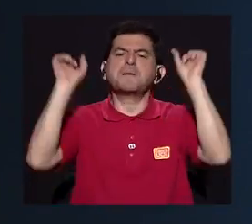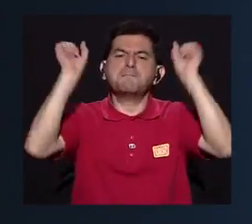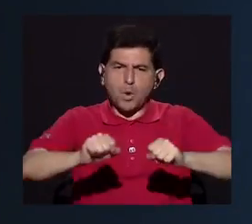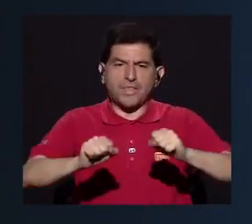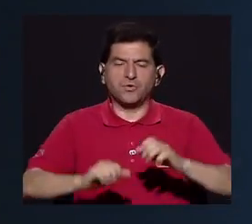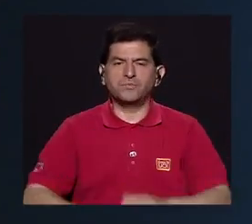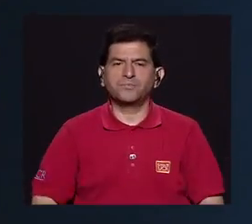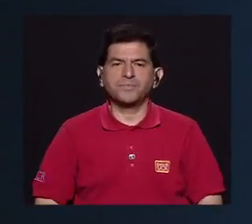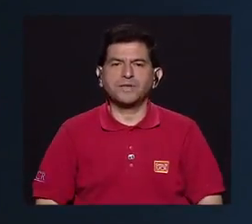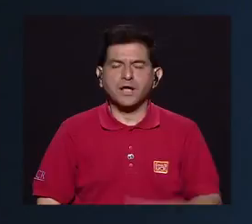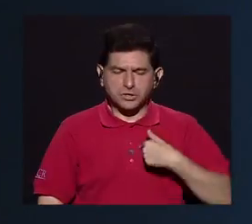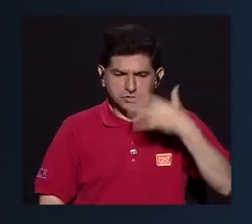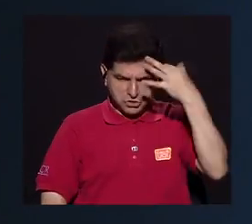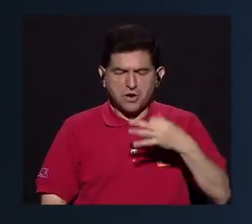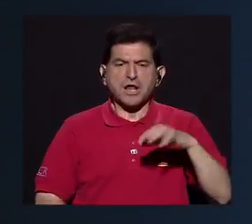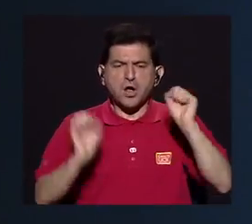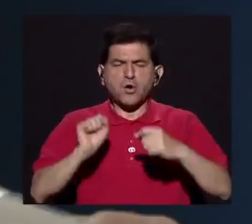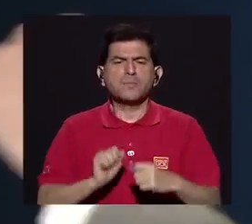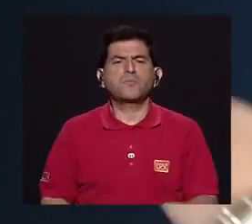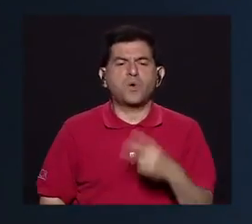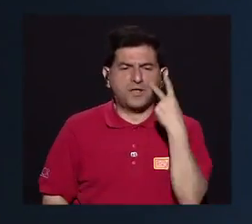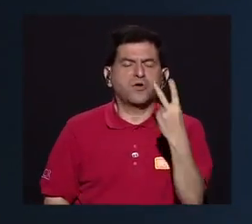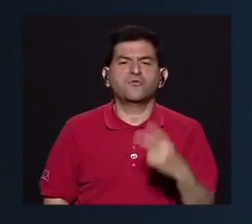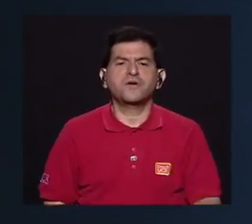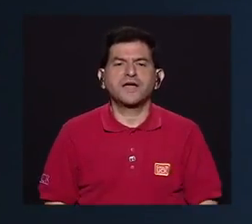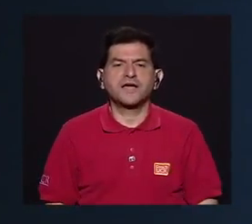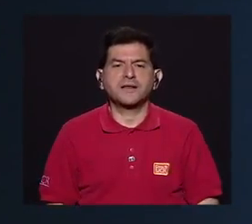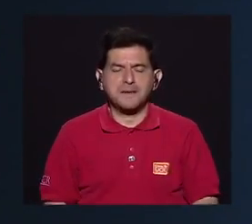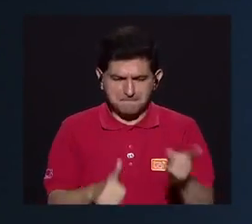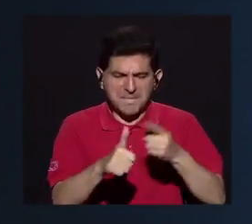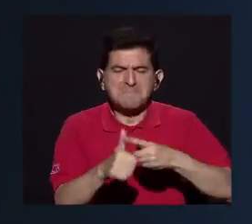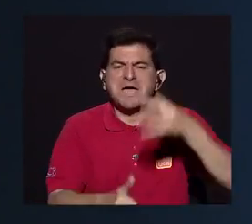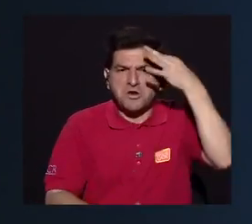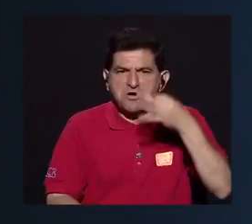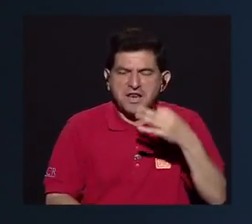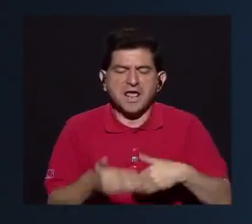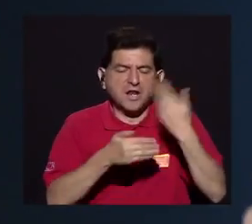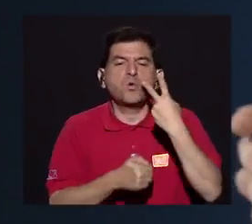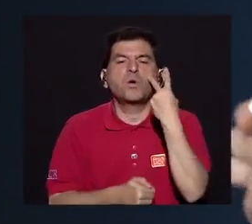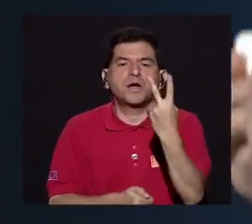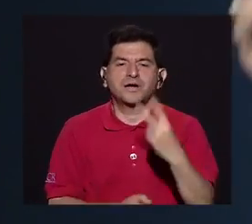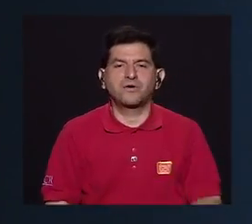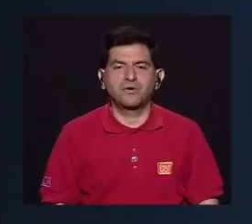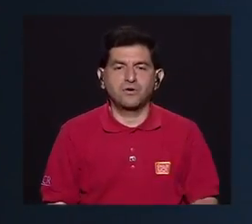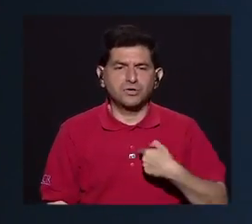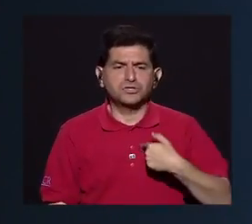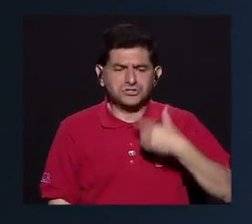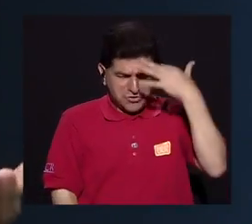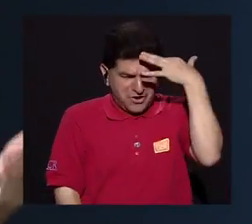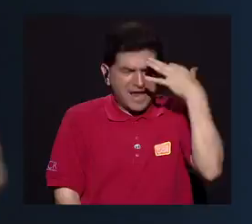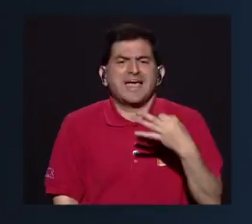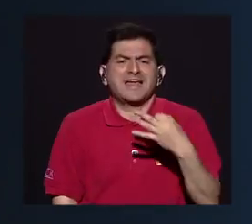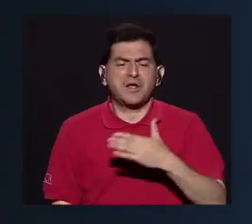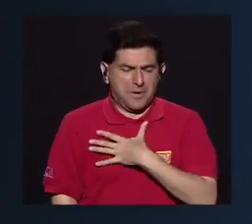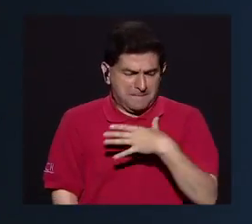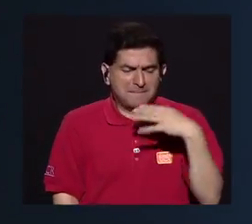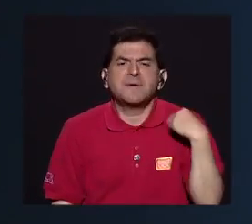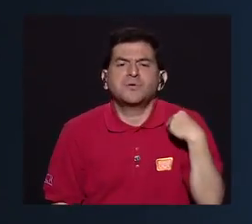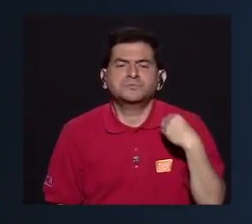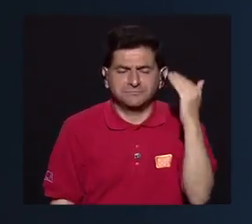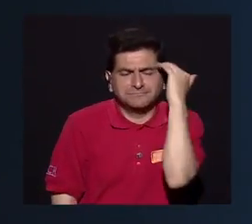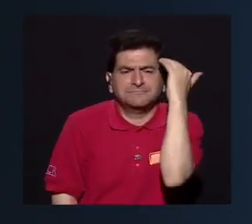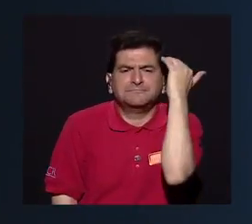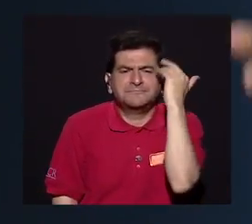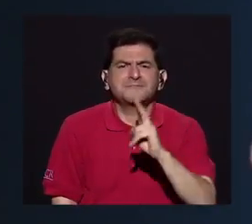puedes, el creer para ver, no ver para creer. Primero hay que creer para ver, ¿por qué? Porque yo tengo que creer en que me gusta, en